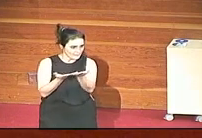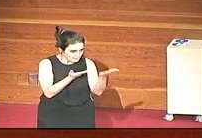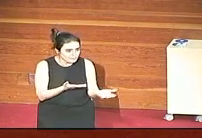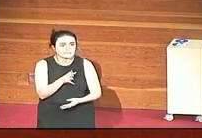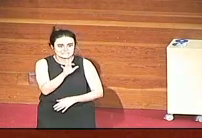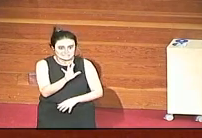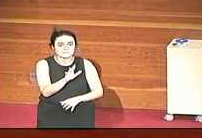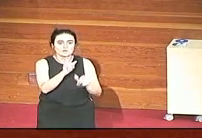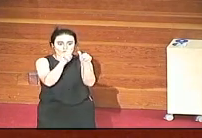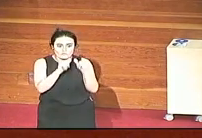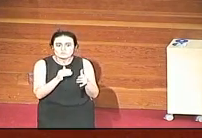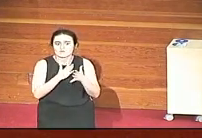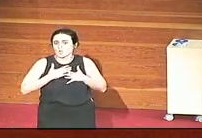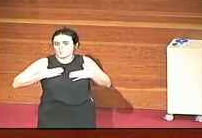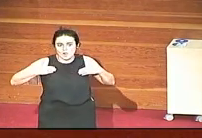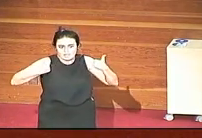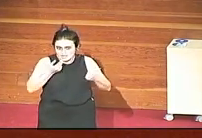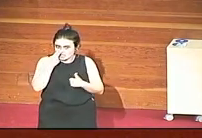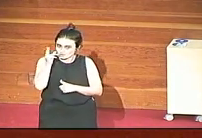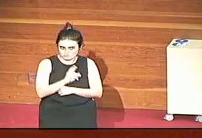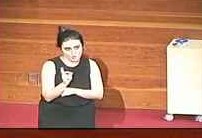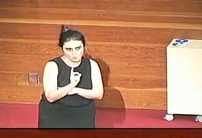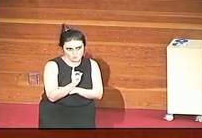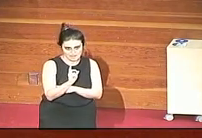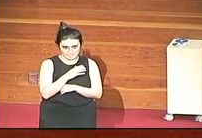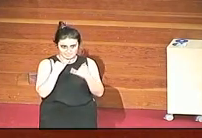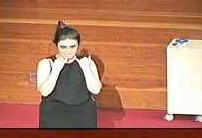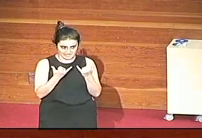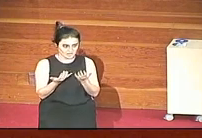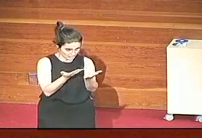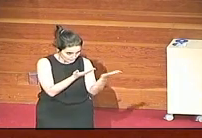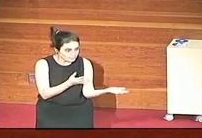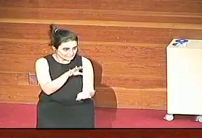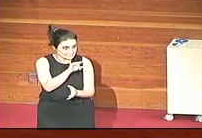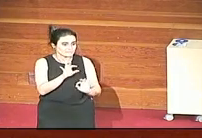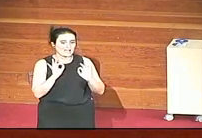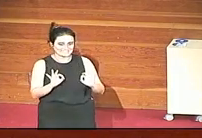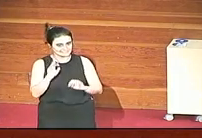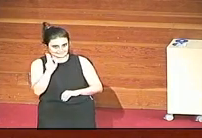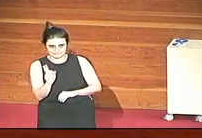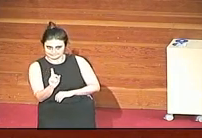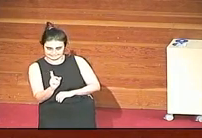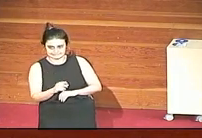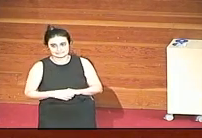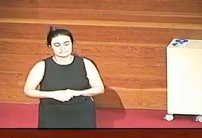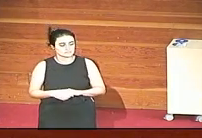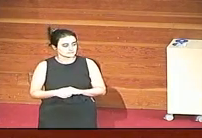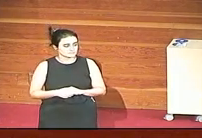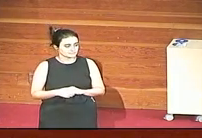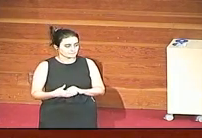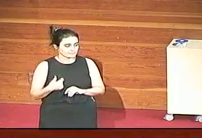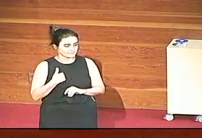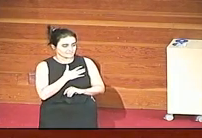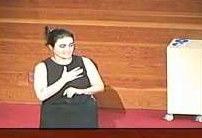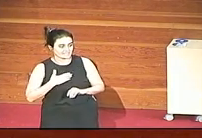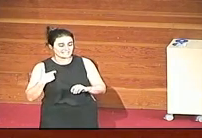no no así el energía eólica sí pero no así no entonces lo que te quería comentar